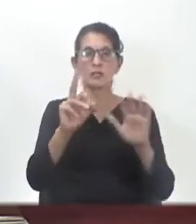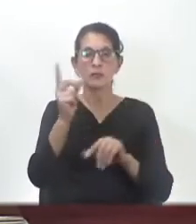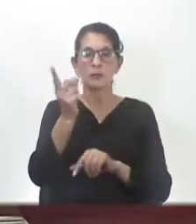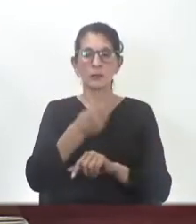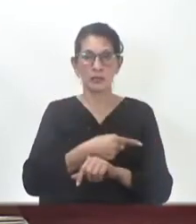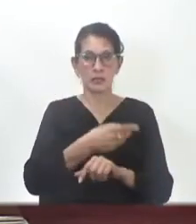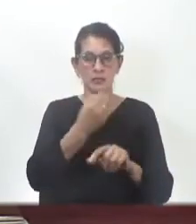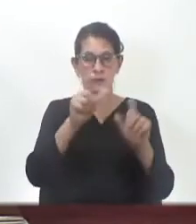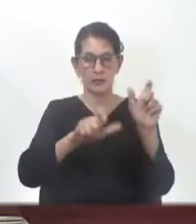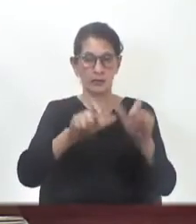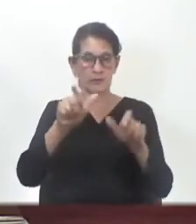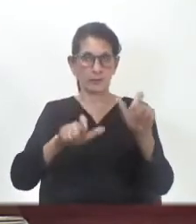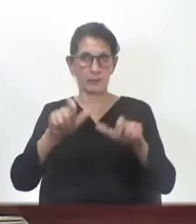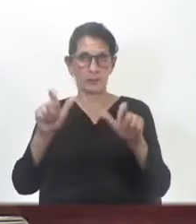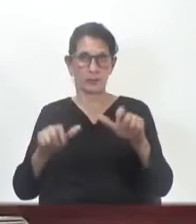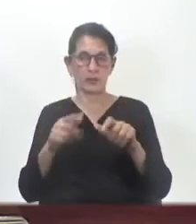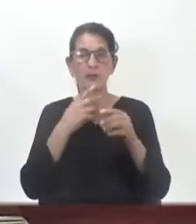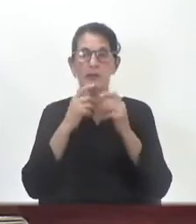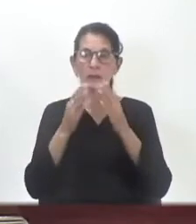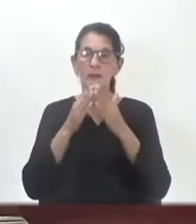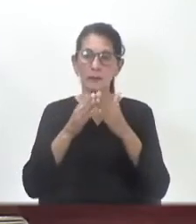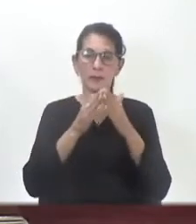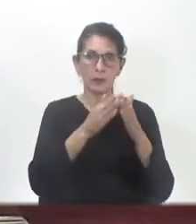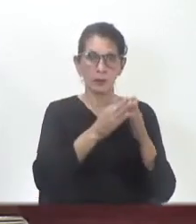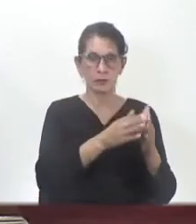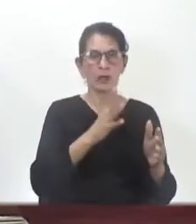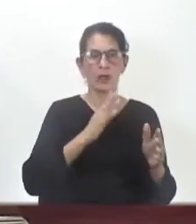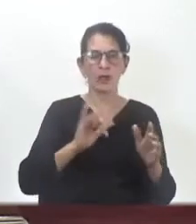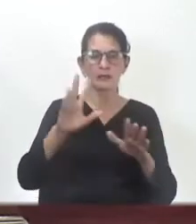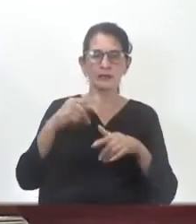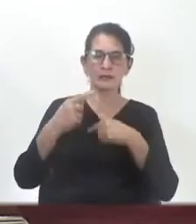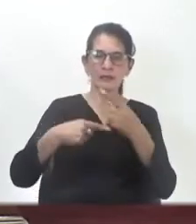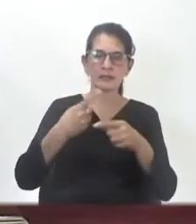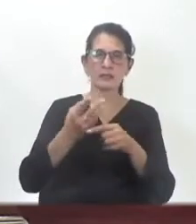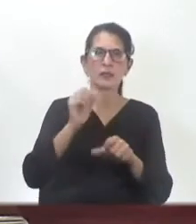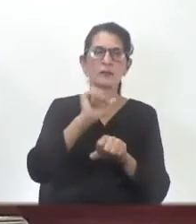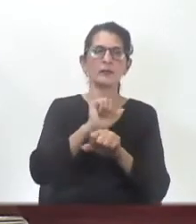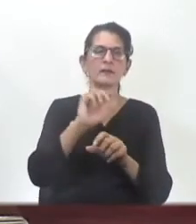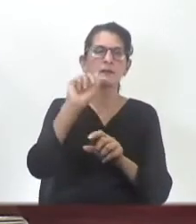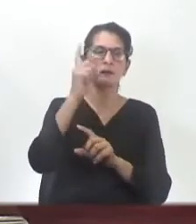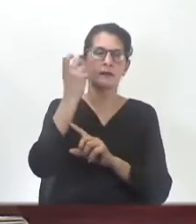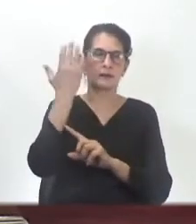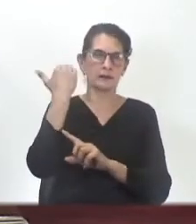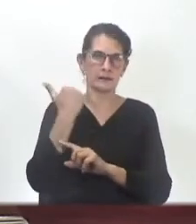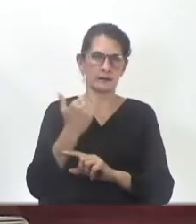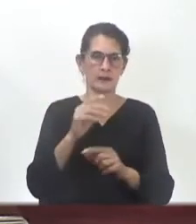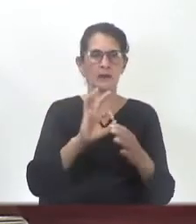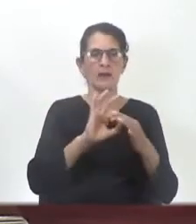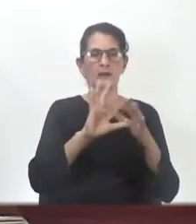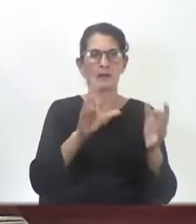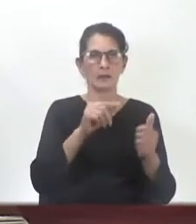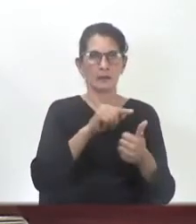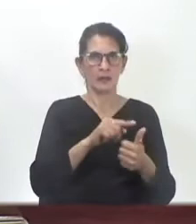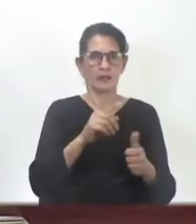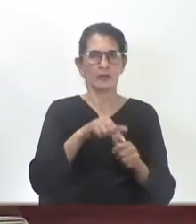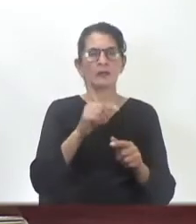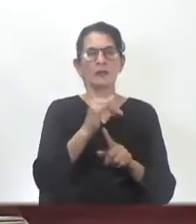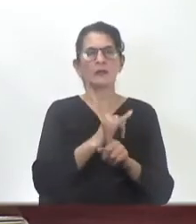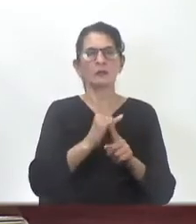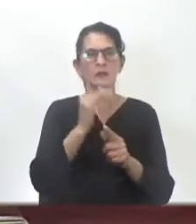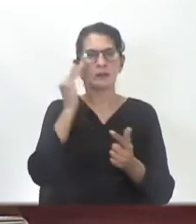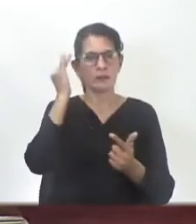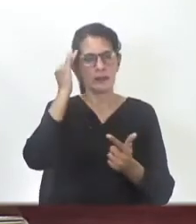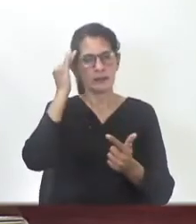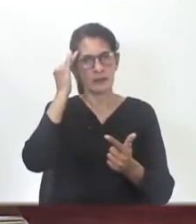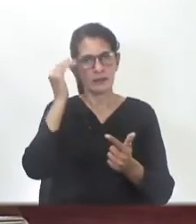80% de las personas consultadas tenían trayectorias en instituciones totales, privación de libertad, instituciones de salud